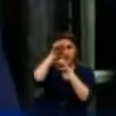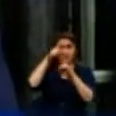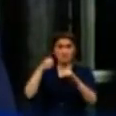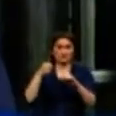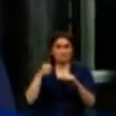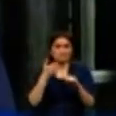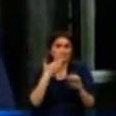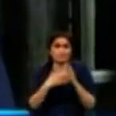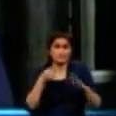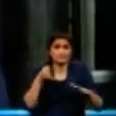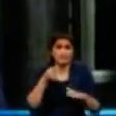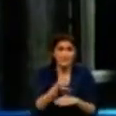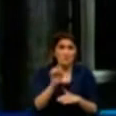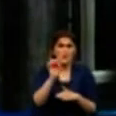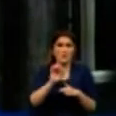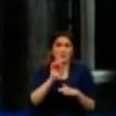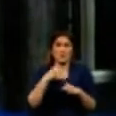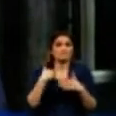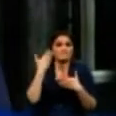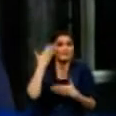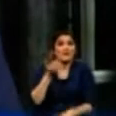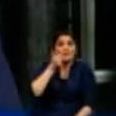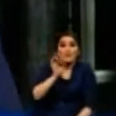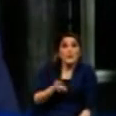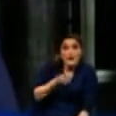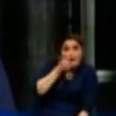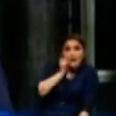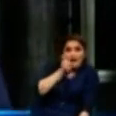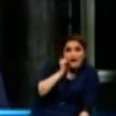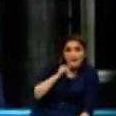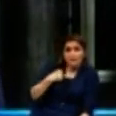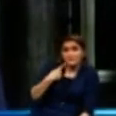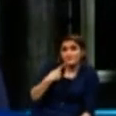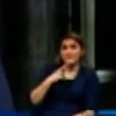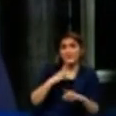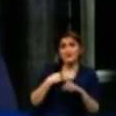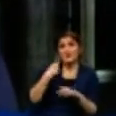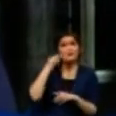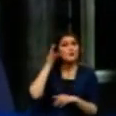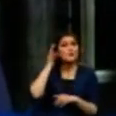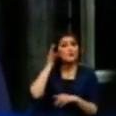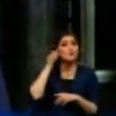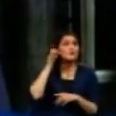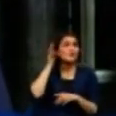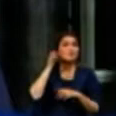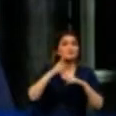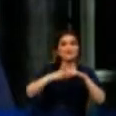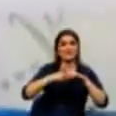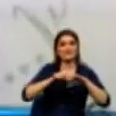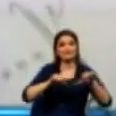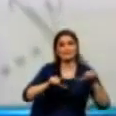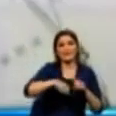sexual que aparentemente ocurrieron. Ayer hubo una denuncia seria de la ex administradora del contrato, Jessica Jaramillo, en torno a